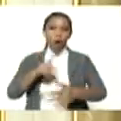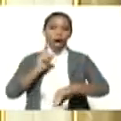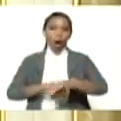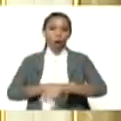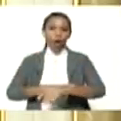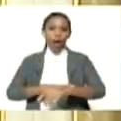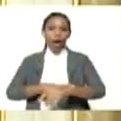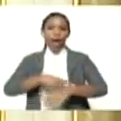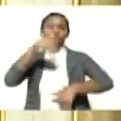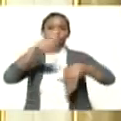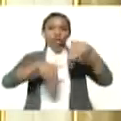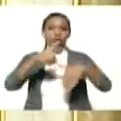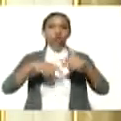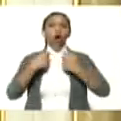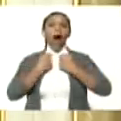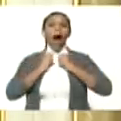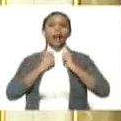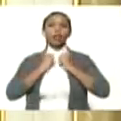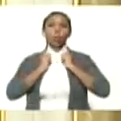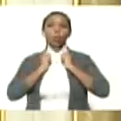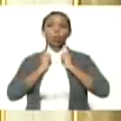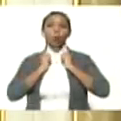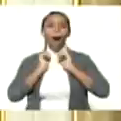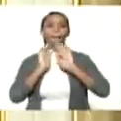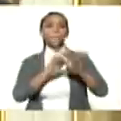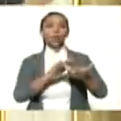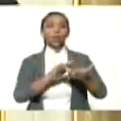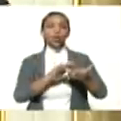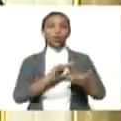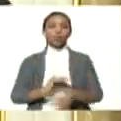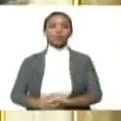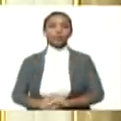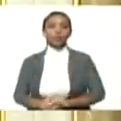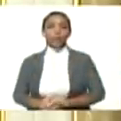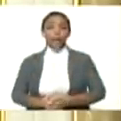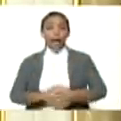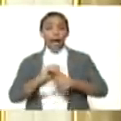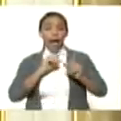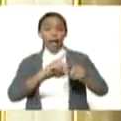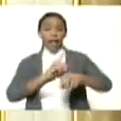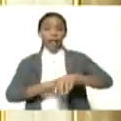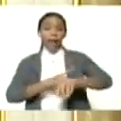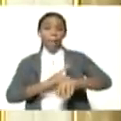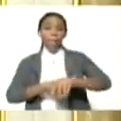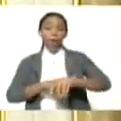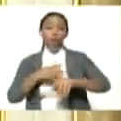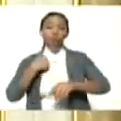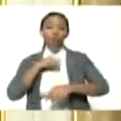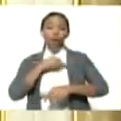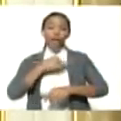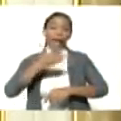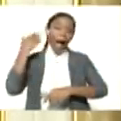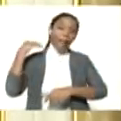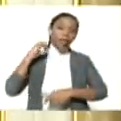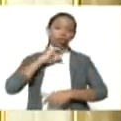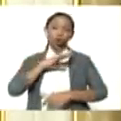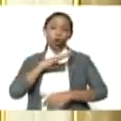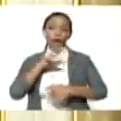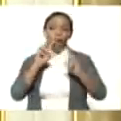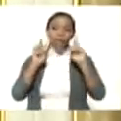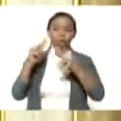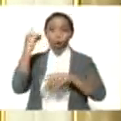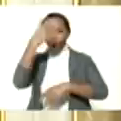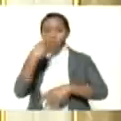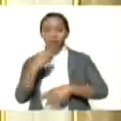por Aristóbulo. En este tiempo en que nuestra generación ha visto victoria